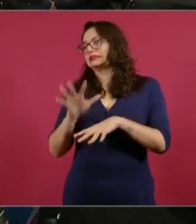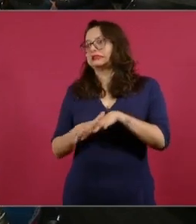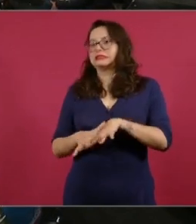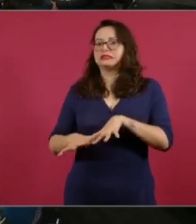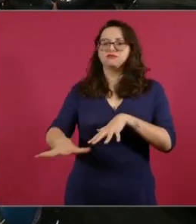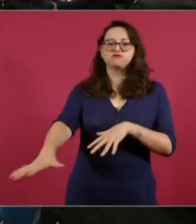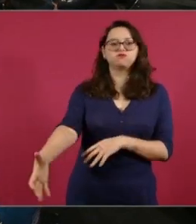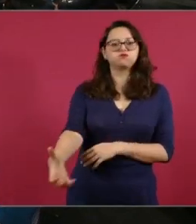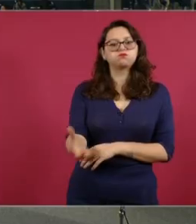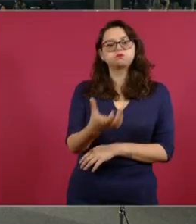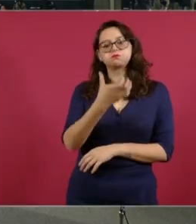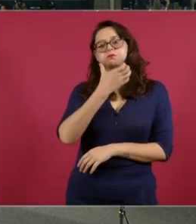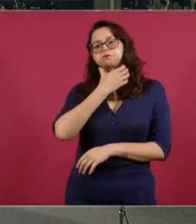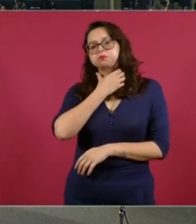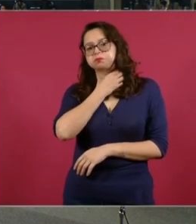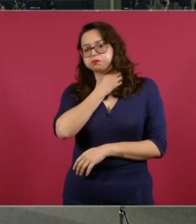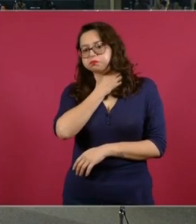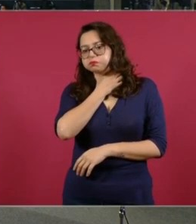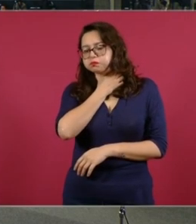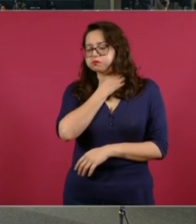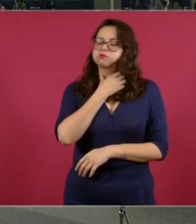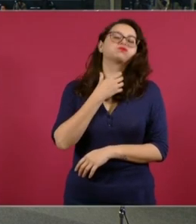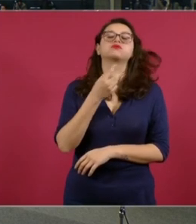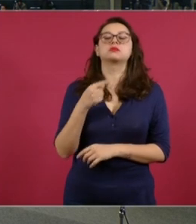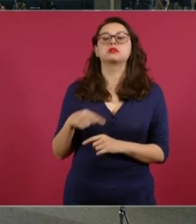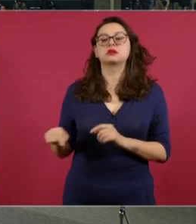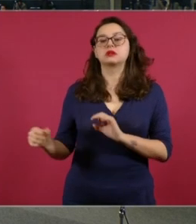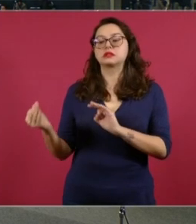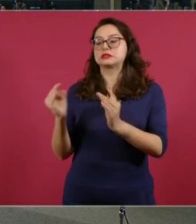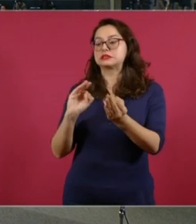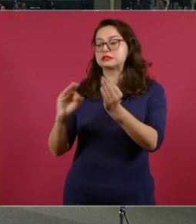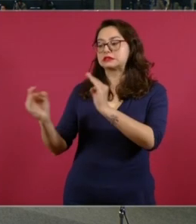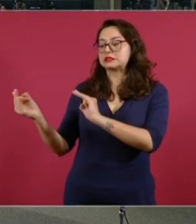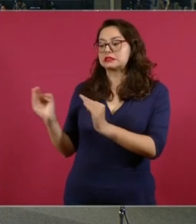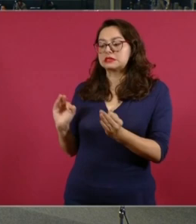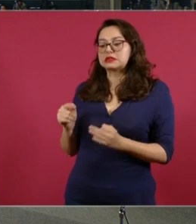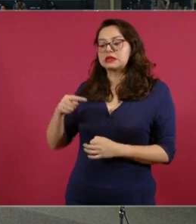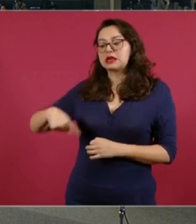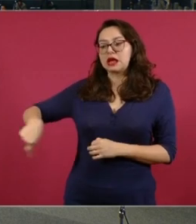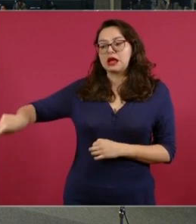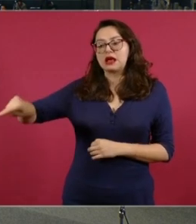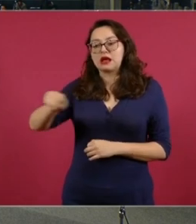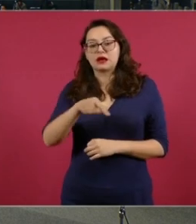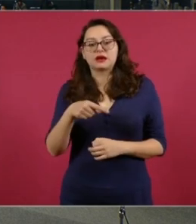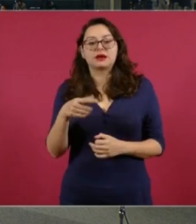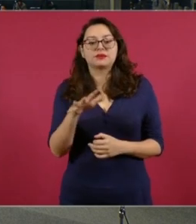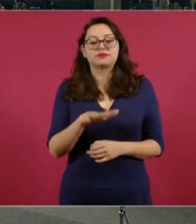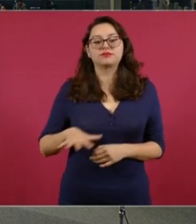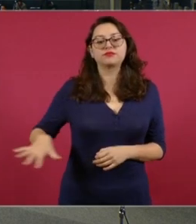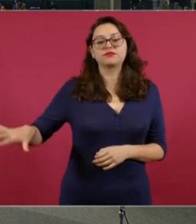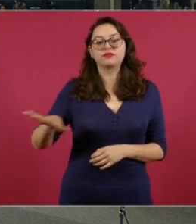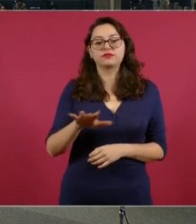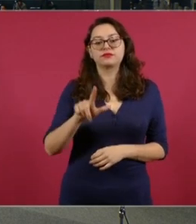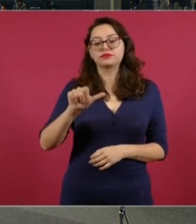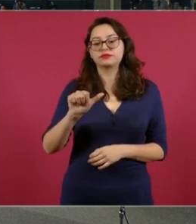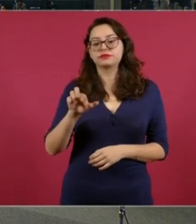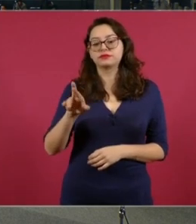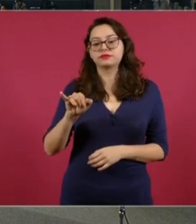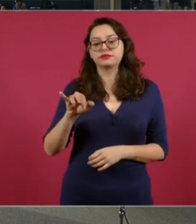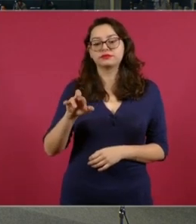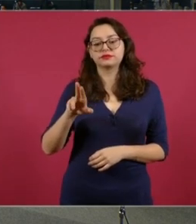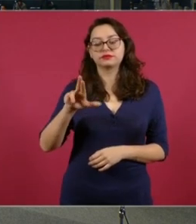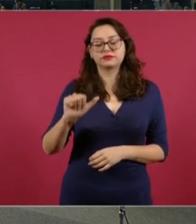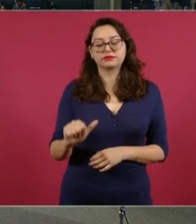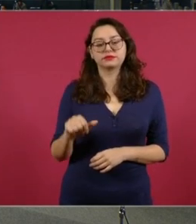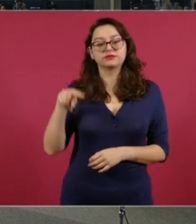en Antón Lizardo, Mandinga, así como los fraccionamientos y colonias de la zona conocida como la Ribera